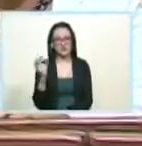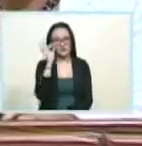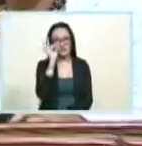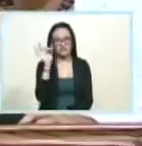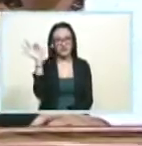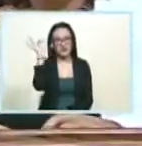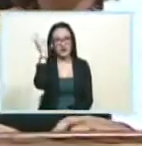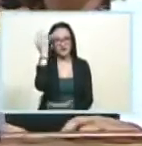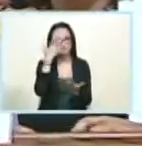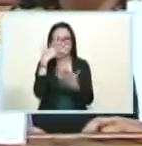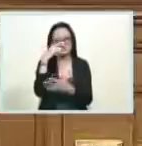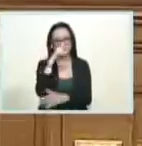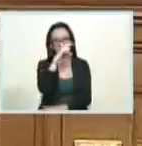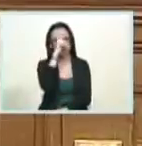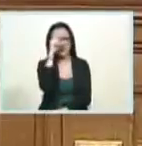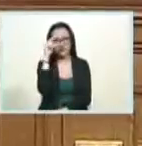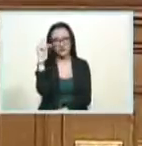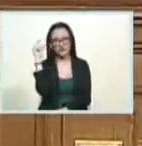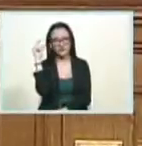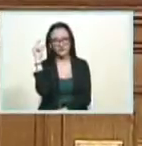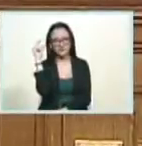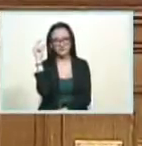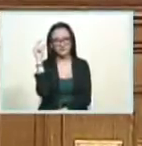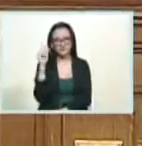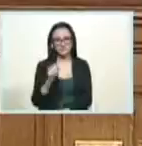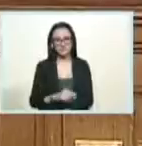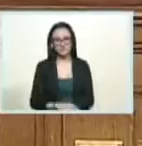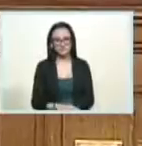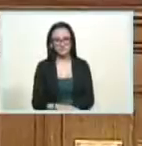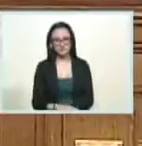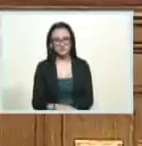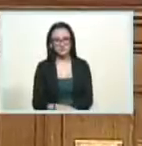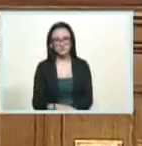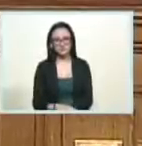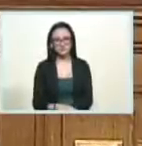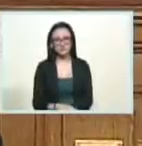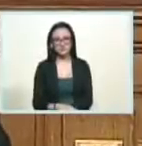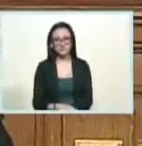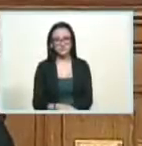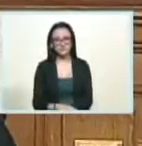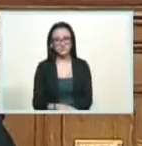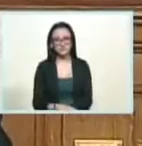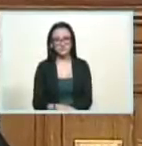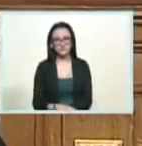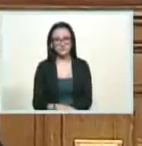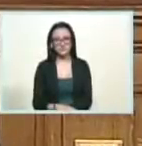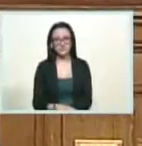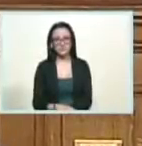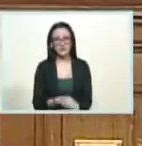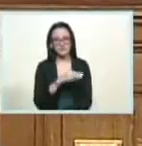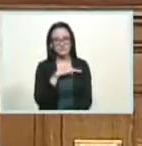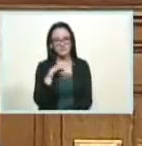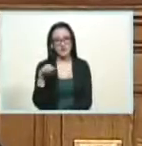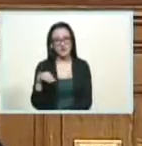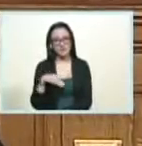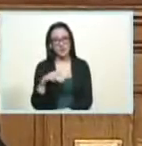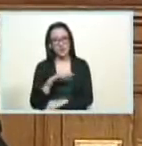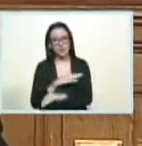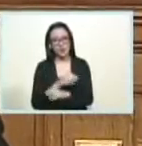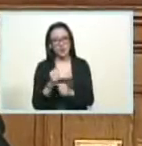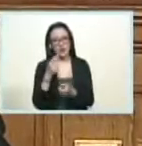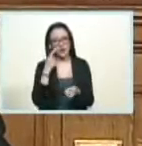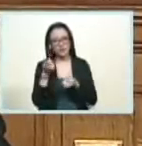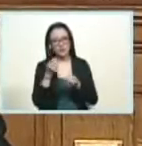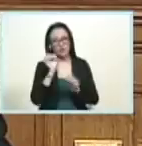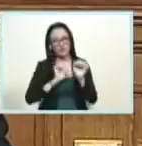fiscal general de la República, Tarek William Saab, y miembros del Poder Ciudadano,